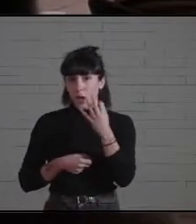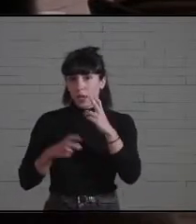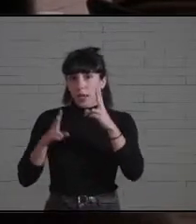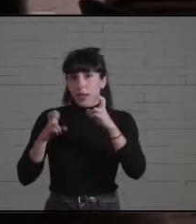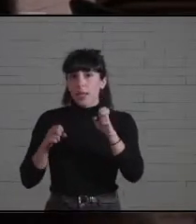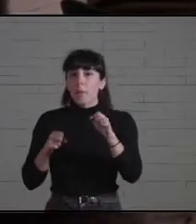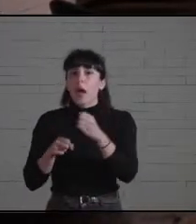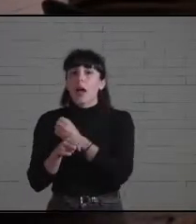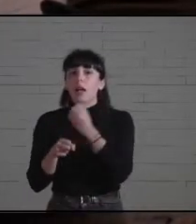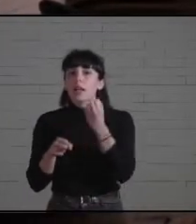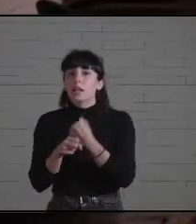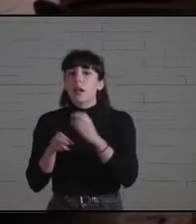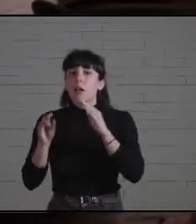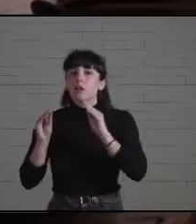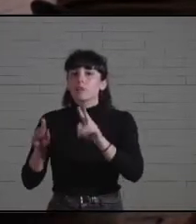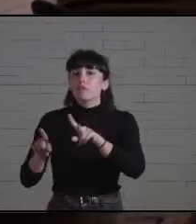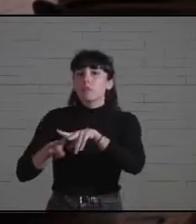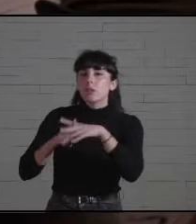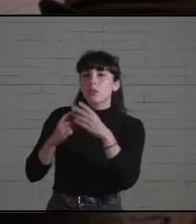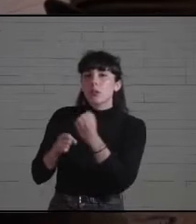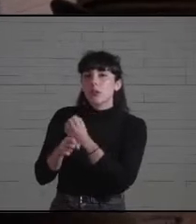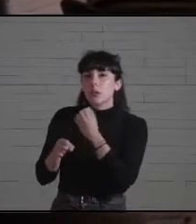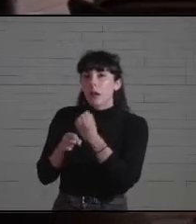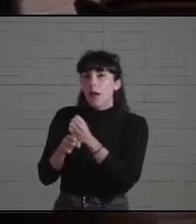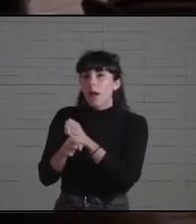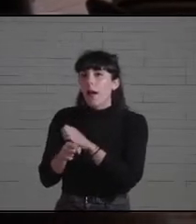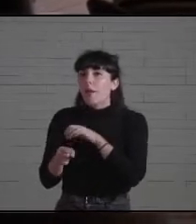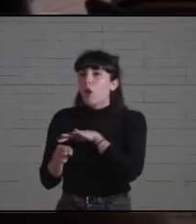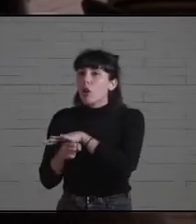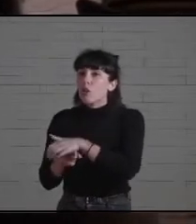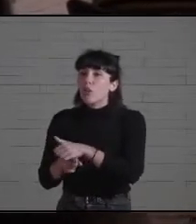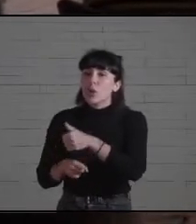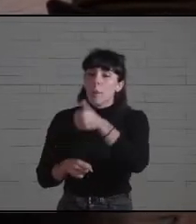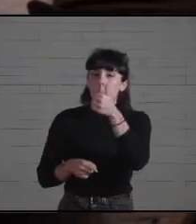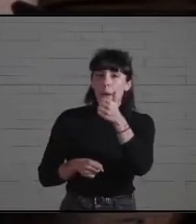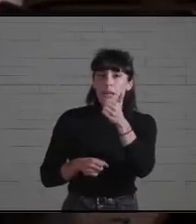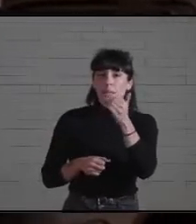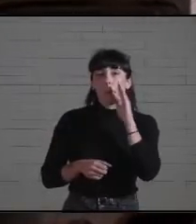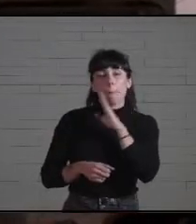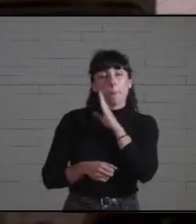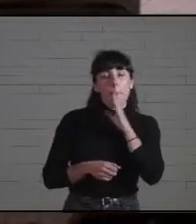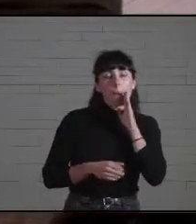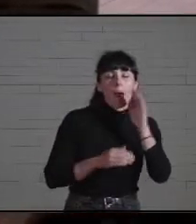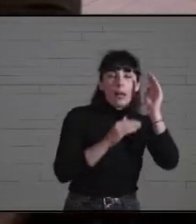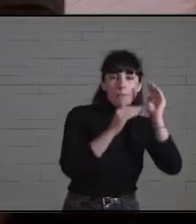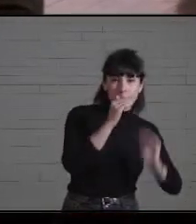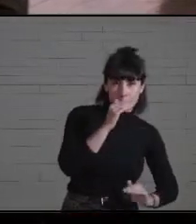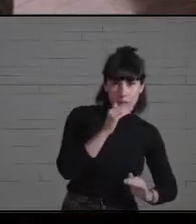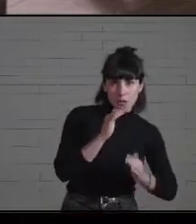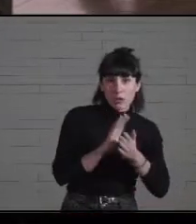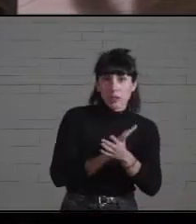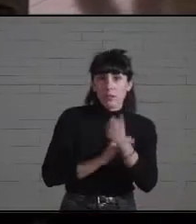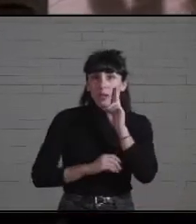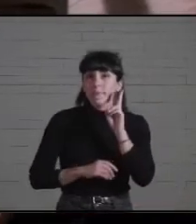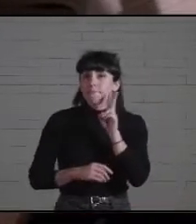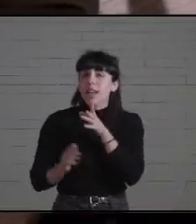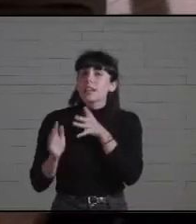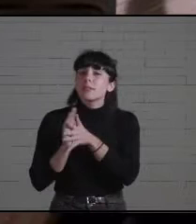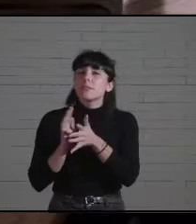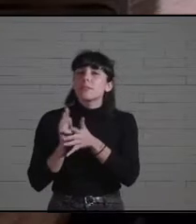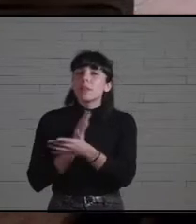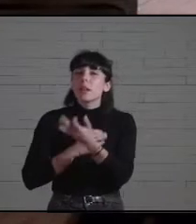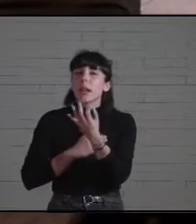su situación laboral, que las madres. Esto puede explicar por qué tenemos aquí un 12,6 de